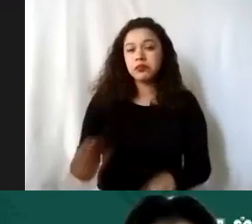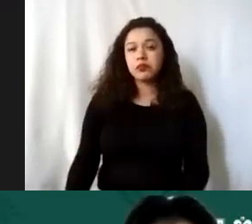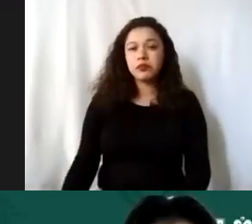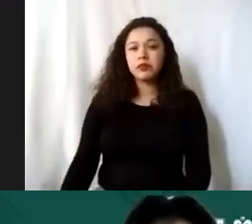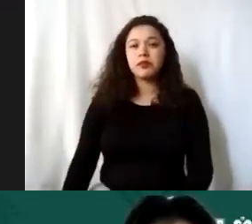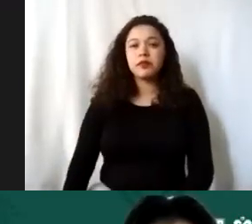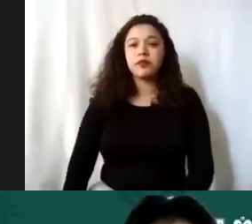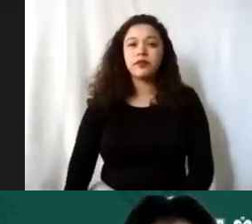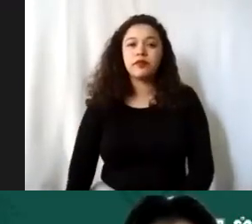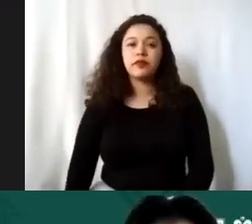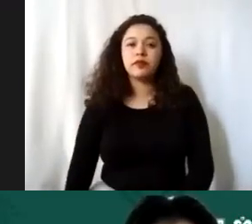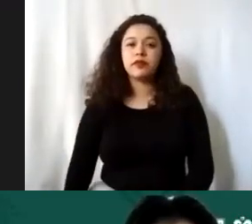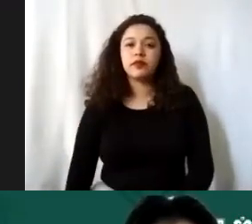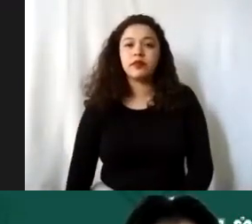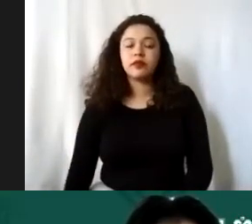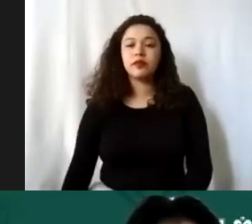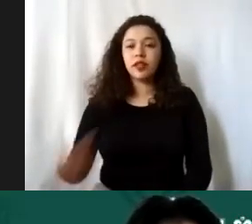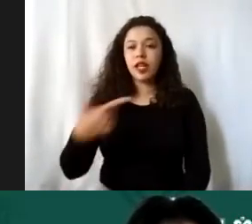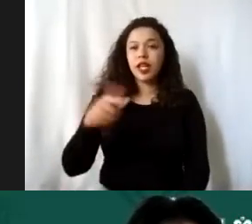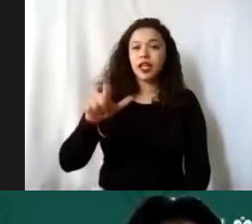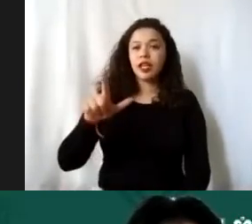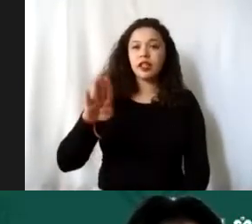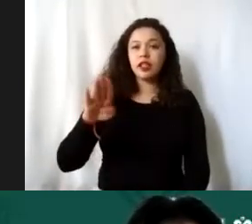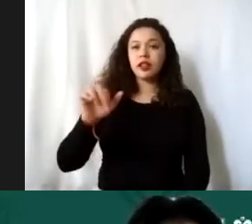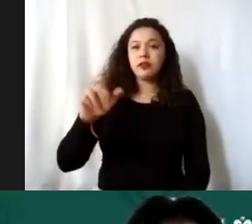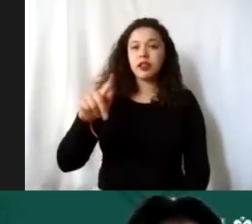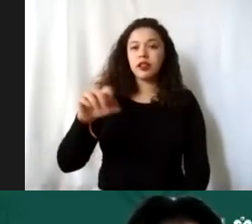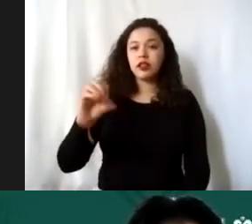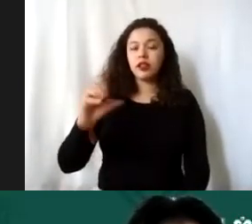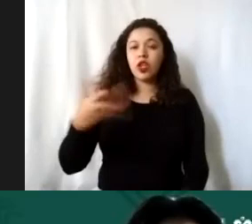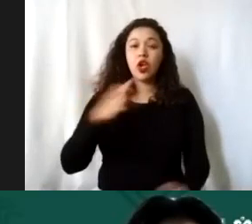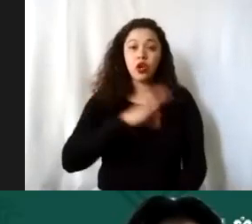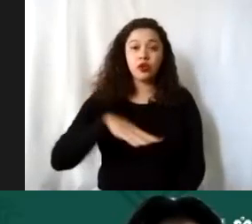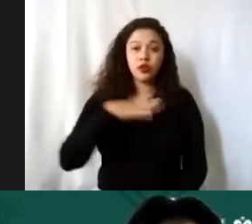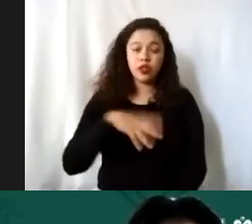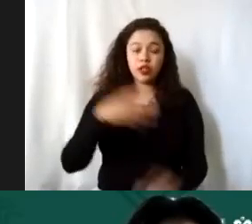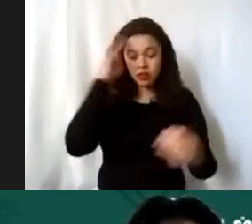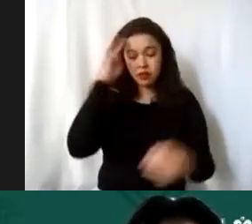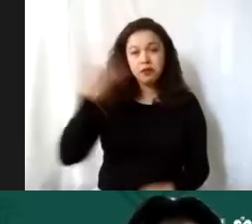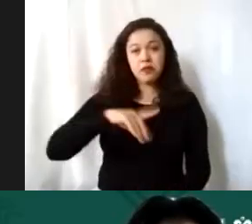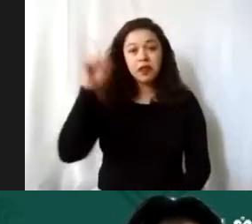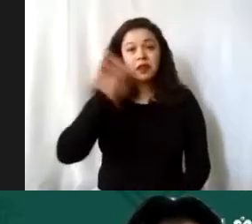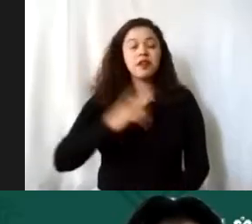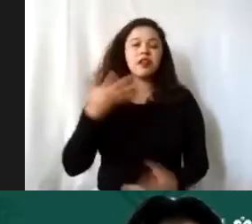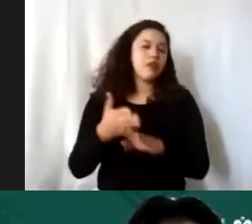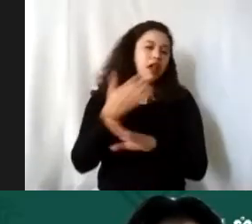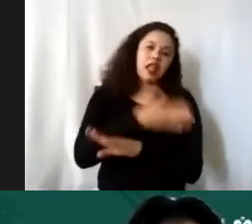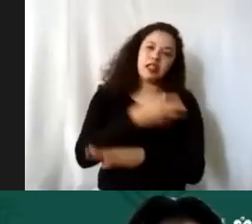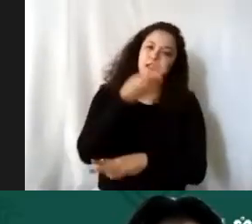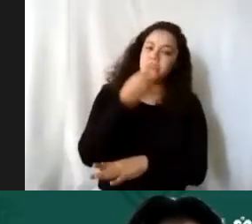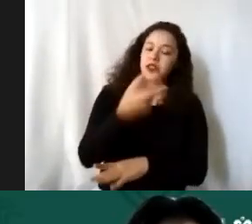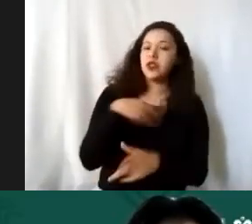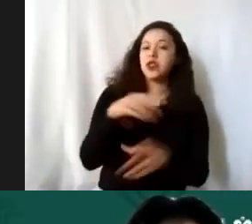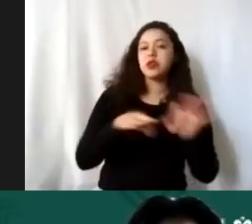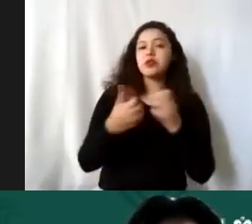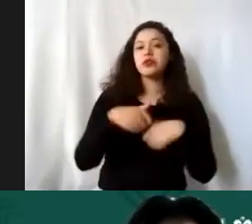Sí, Gilberto. Una felicitación, maestra. Como lo dije anteriormente, no soy trabajador social, sin embargo,